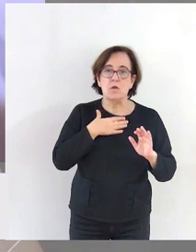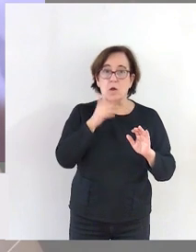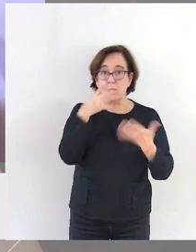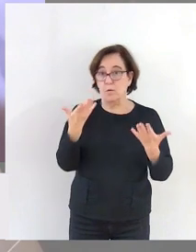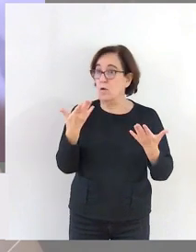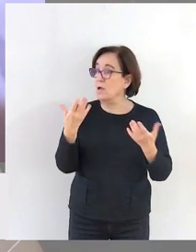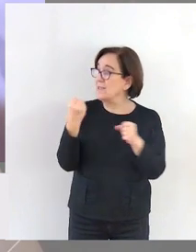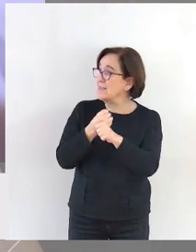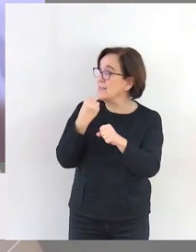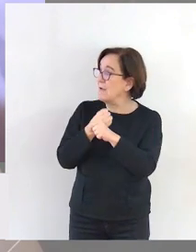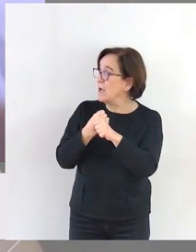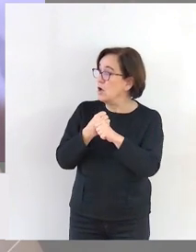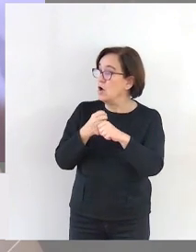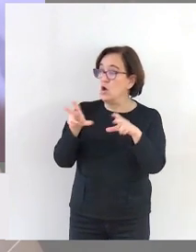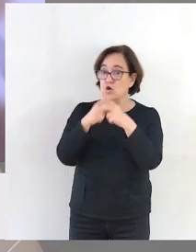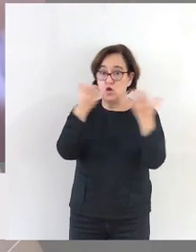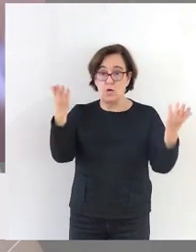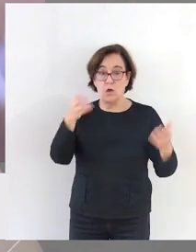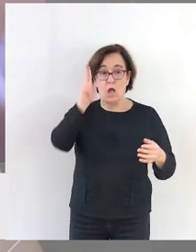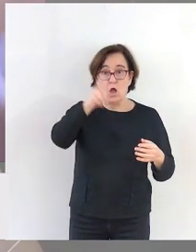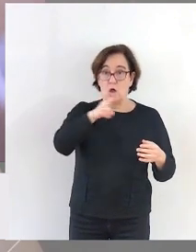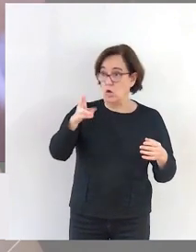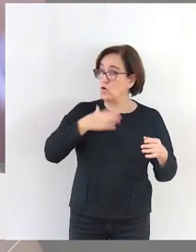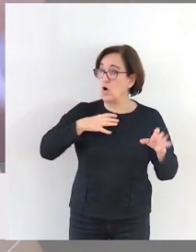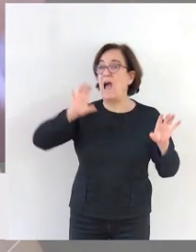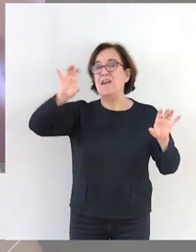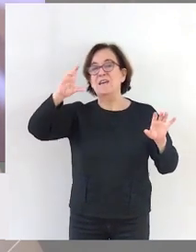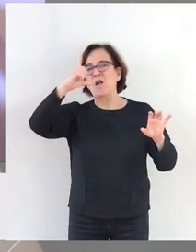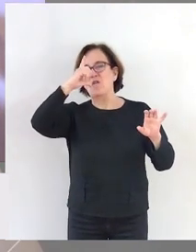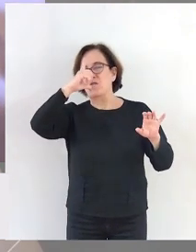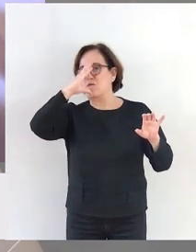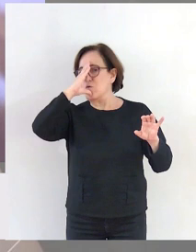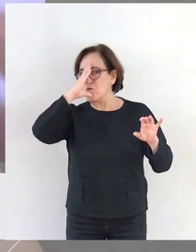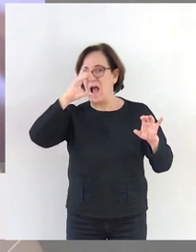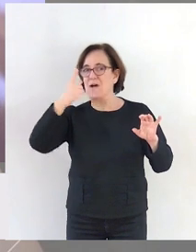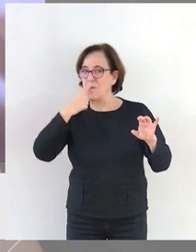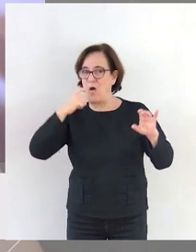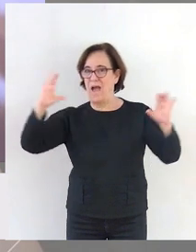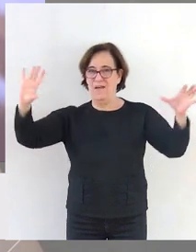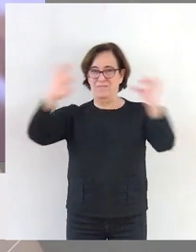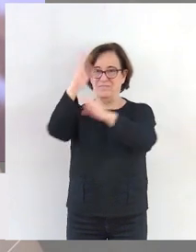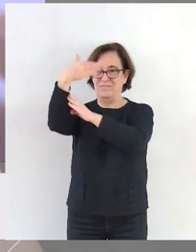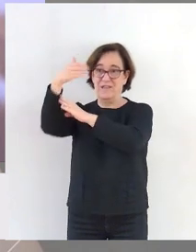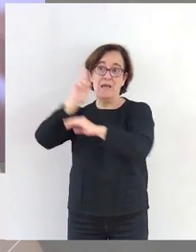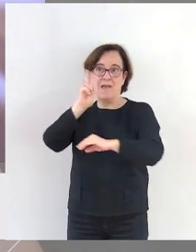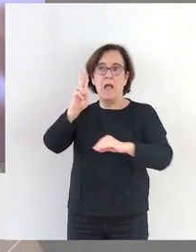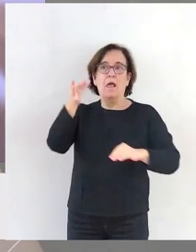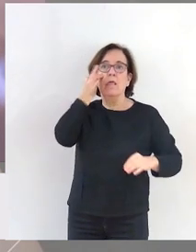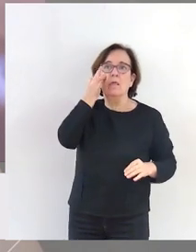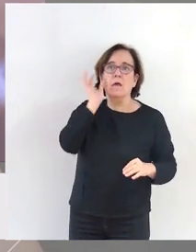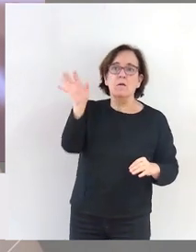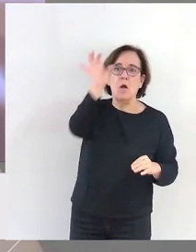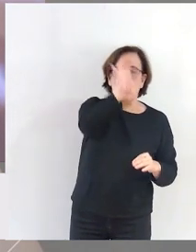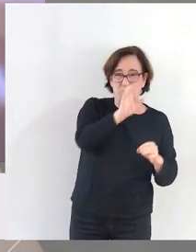labor como sociedades de la cur roja y la medida una roja es ver lo que vemos en las comunidades porque están ahí